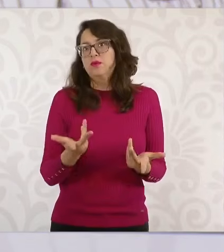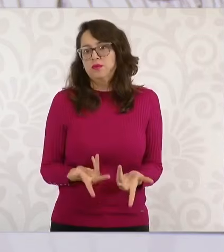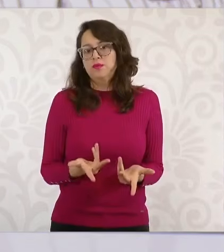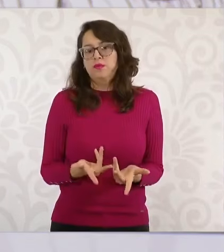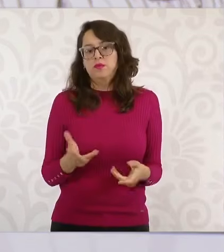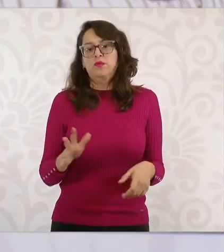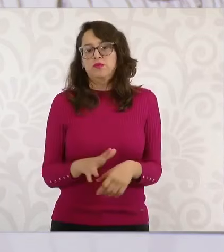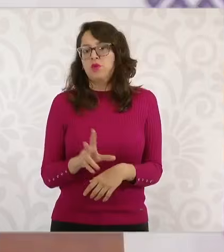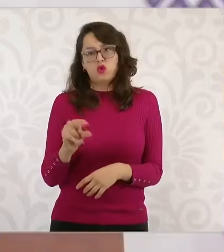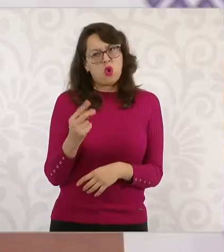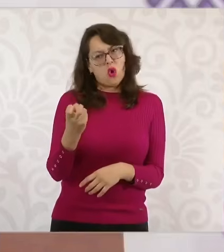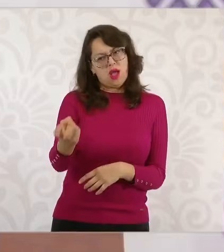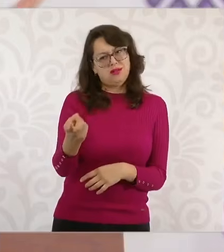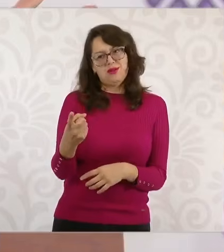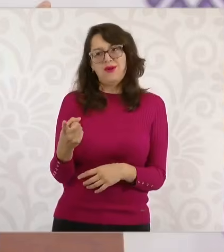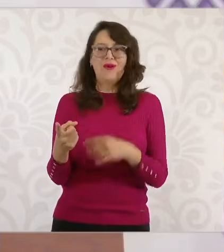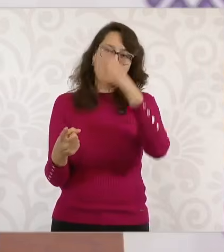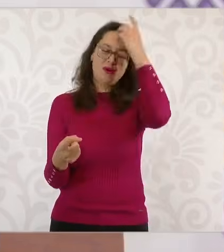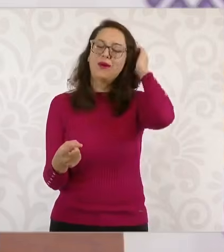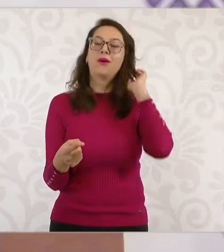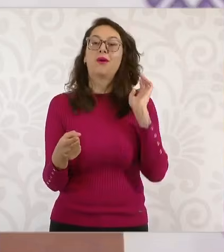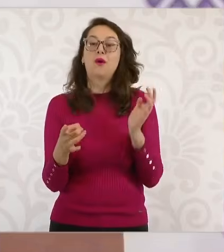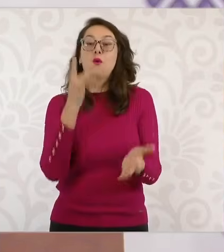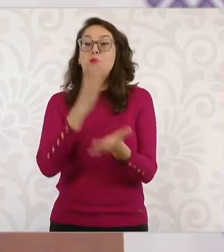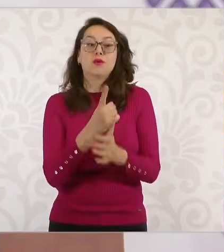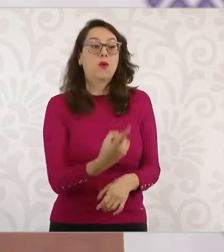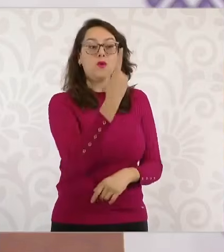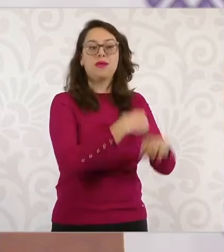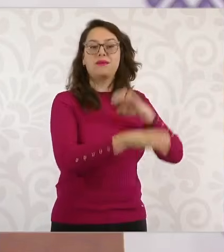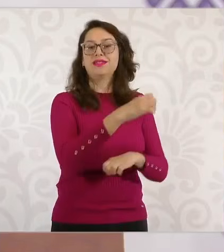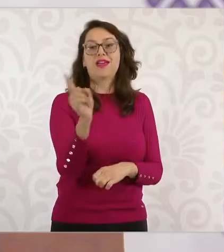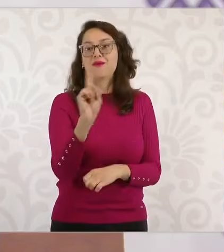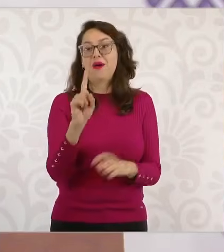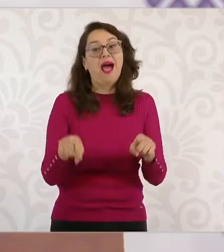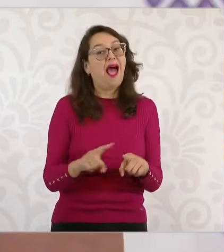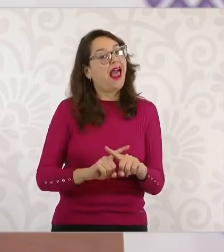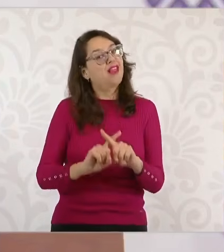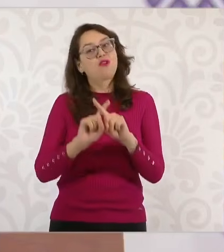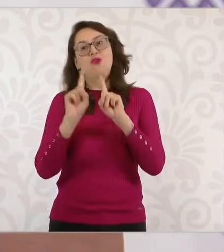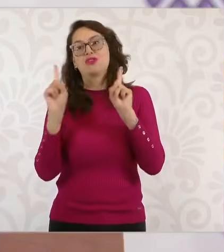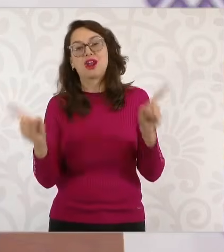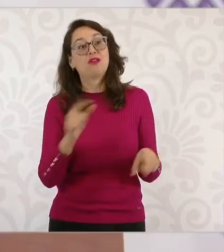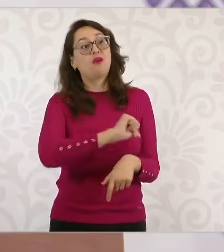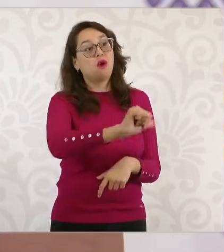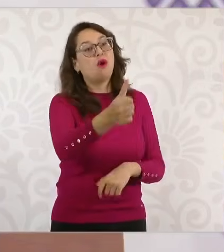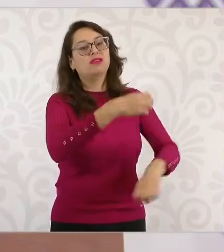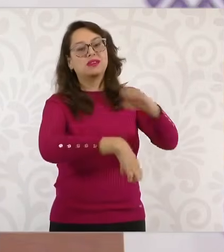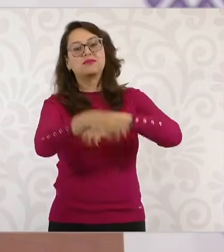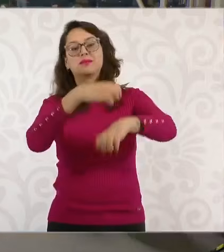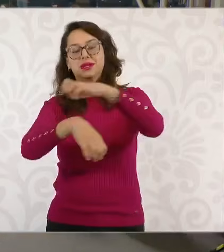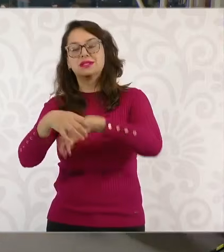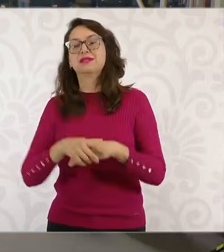bien fue lo contrario. No sé de quién sea esta denuncia, y viene otra parte de la